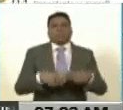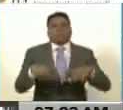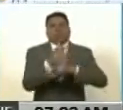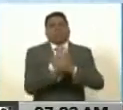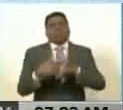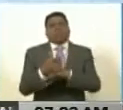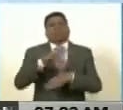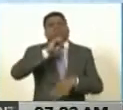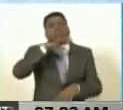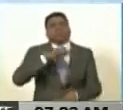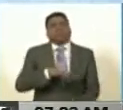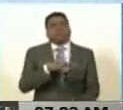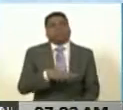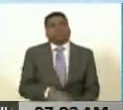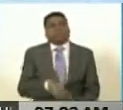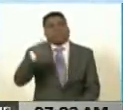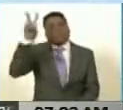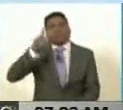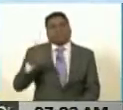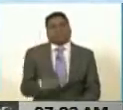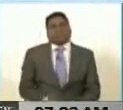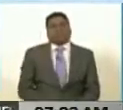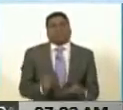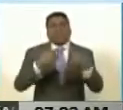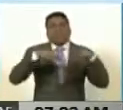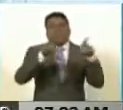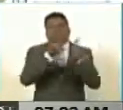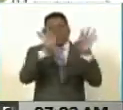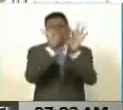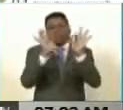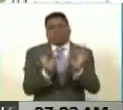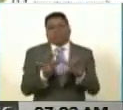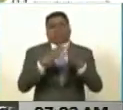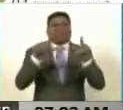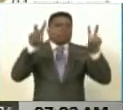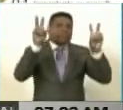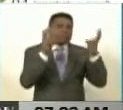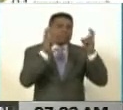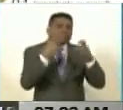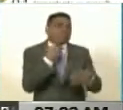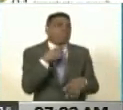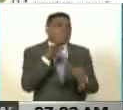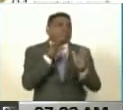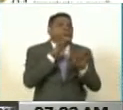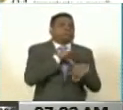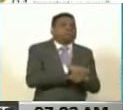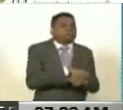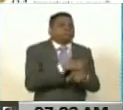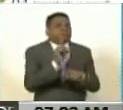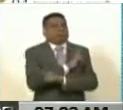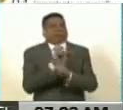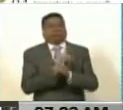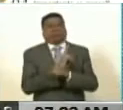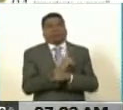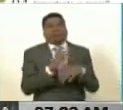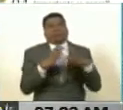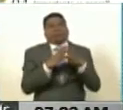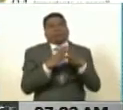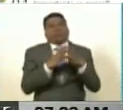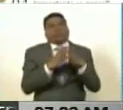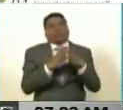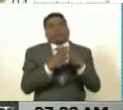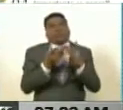en la historia republicana de Venezuela, y de igual manera utiliza términos como que el gobierno secuestró el referéndum revocatorio y que no ha